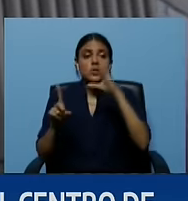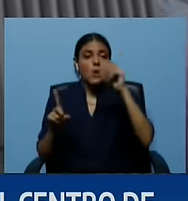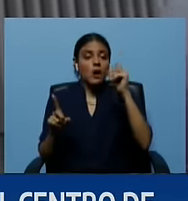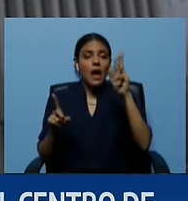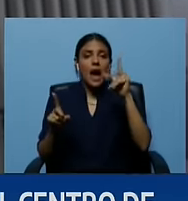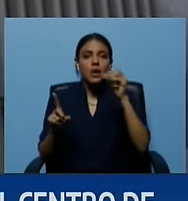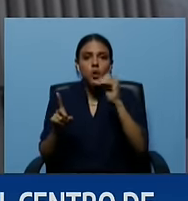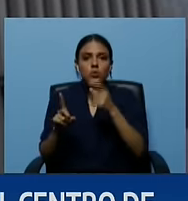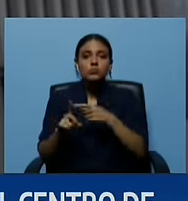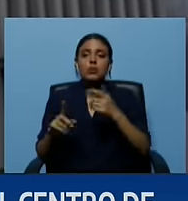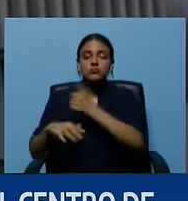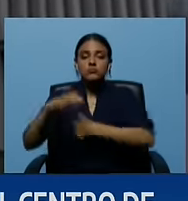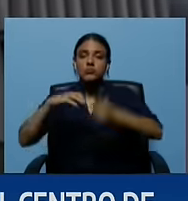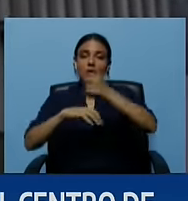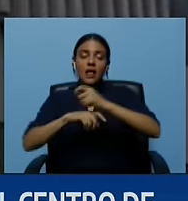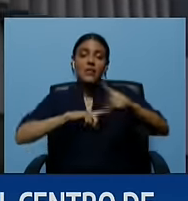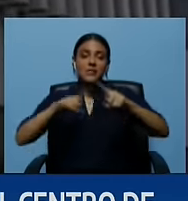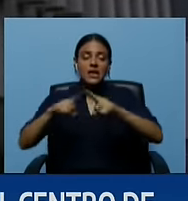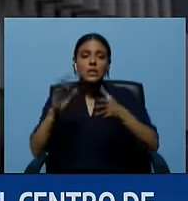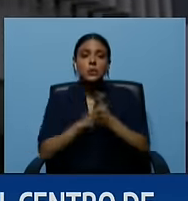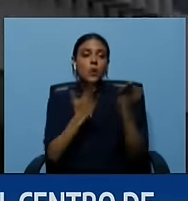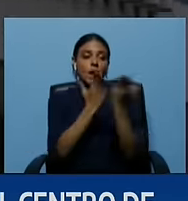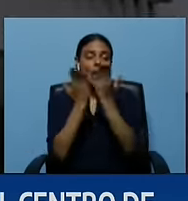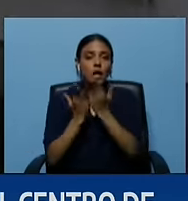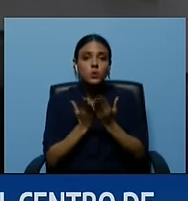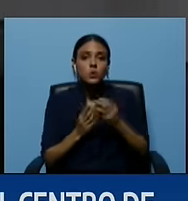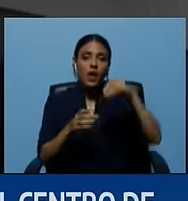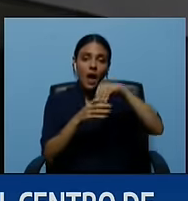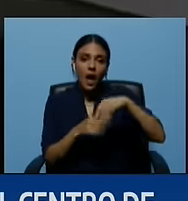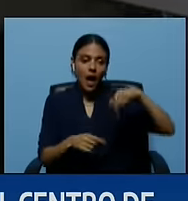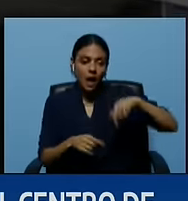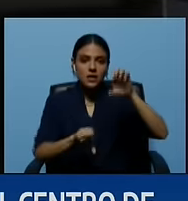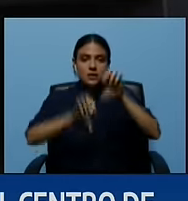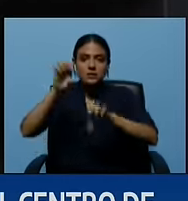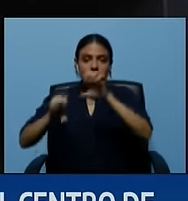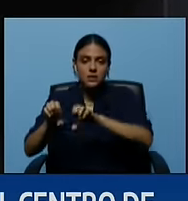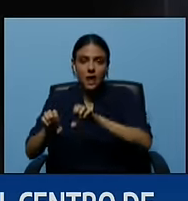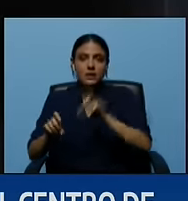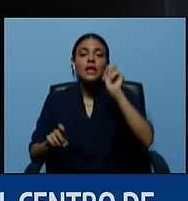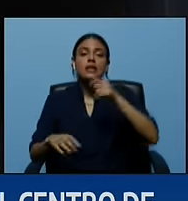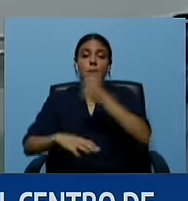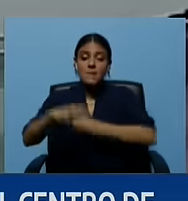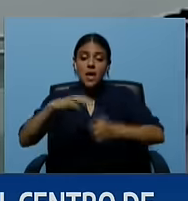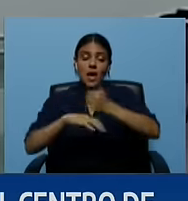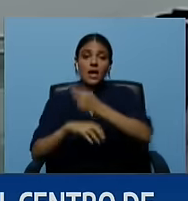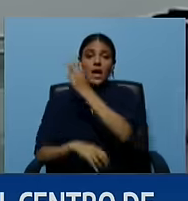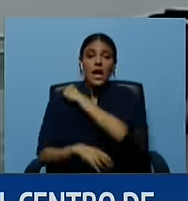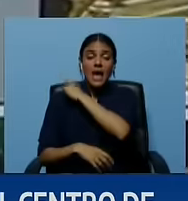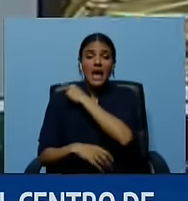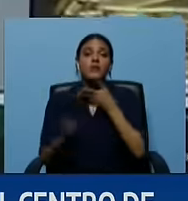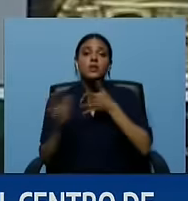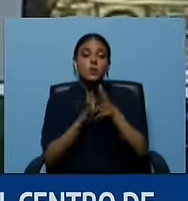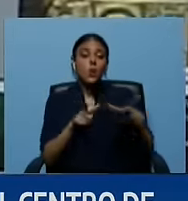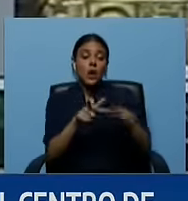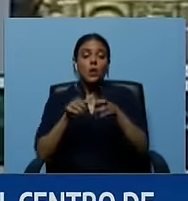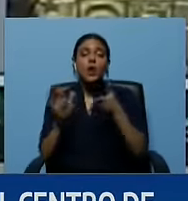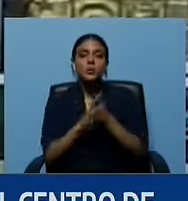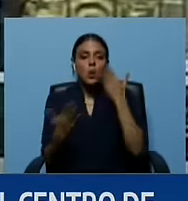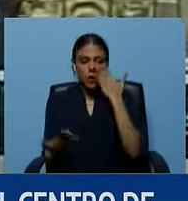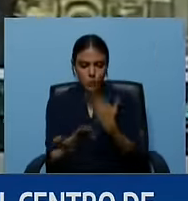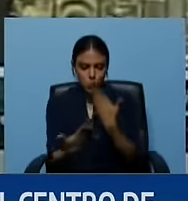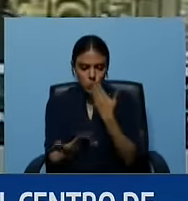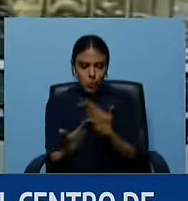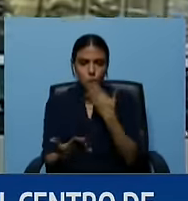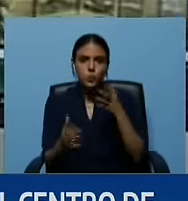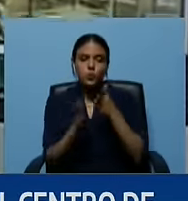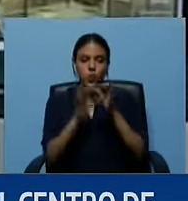decano de estudios y de estudiantes en esta facultad y jefe pues de este centro de microscopía electrónica.